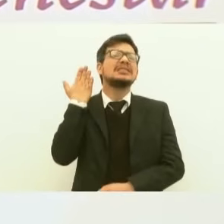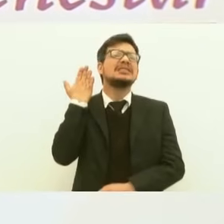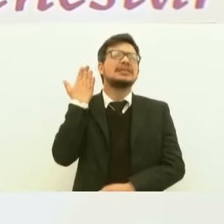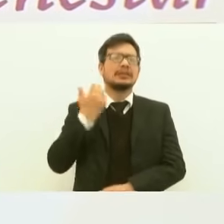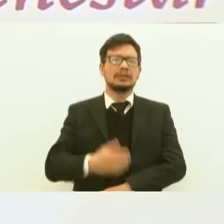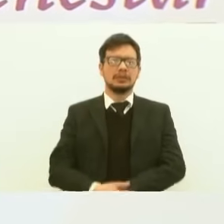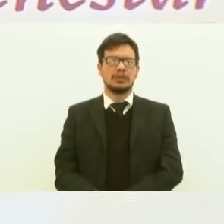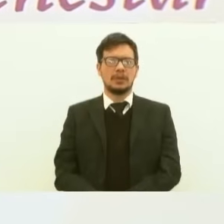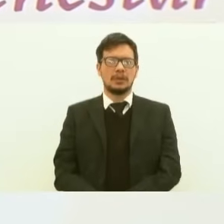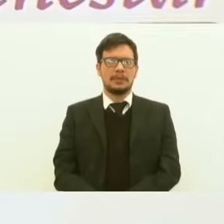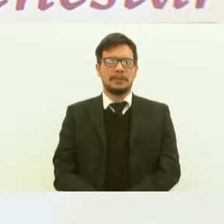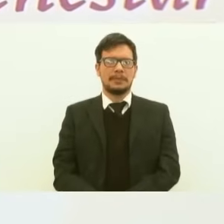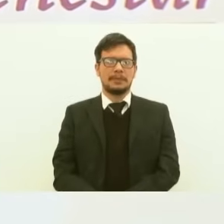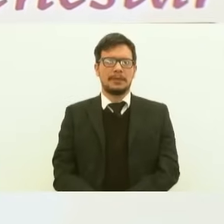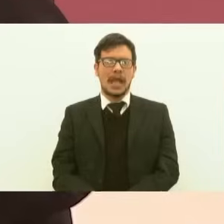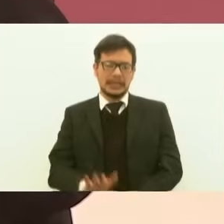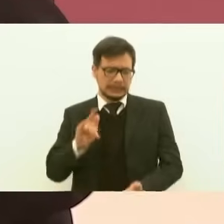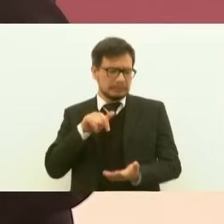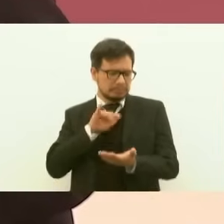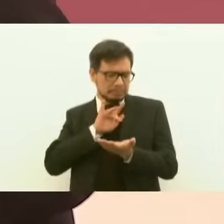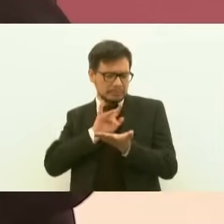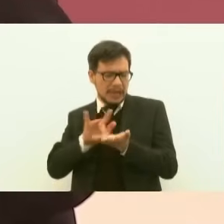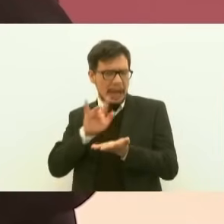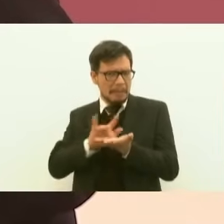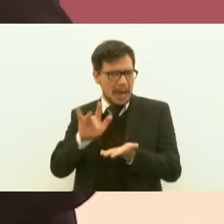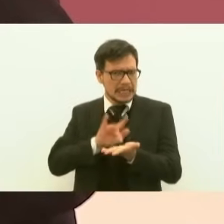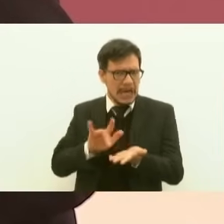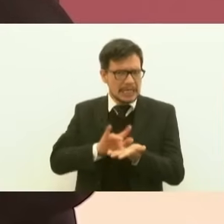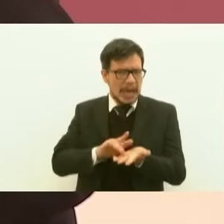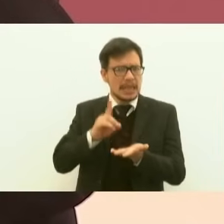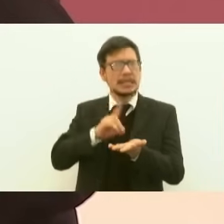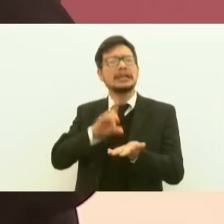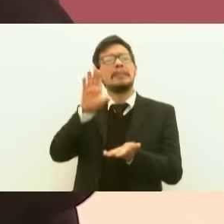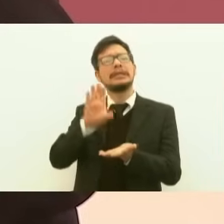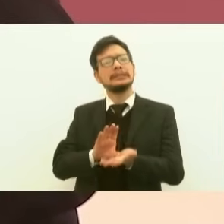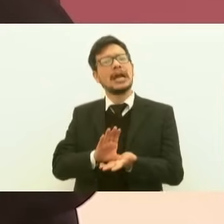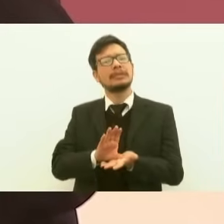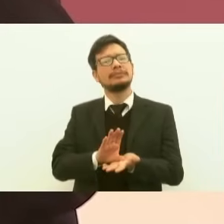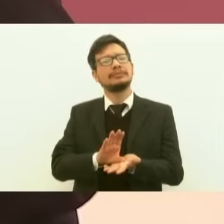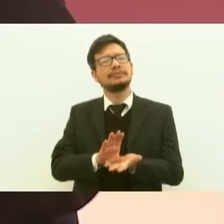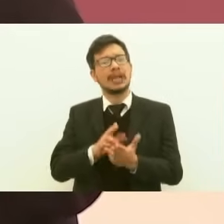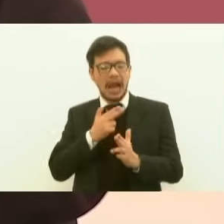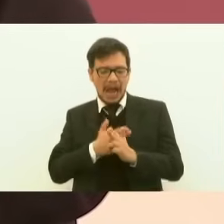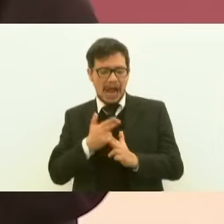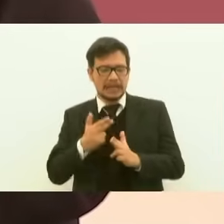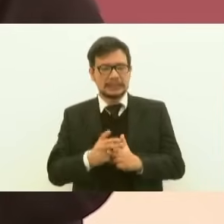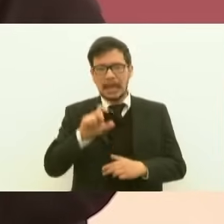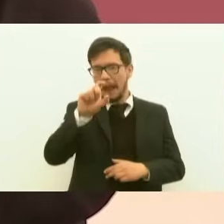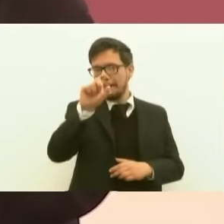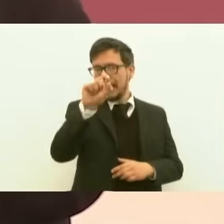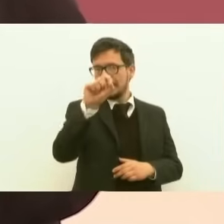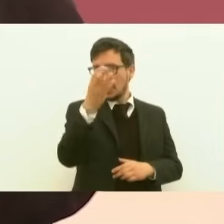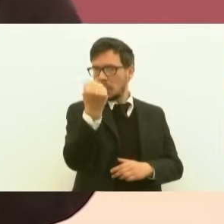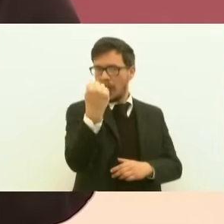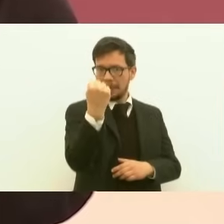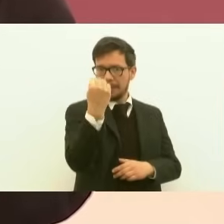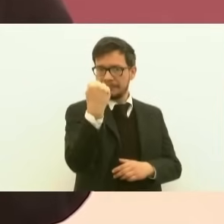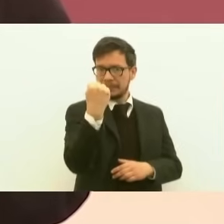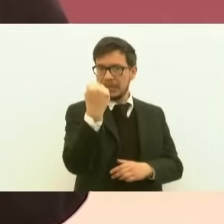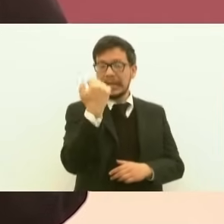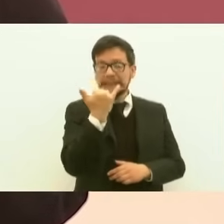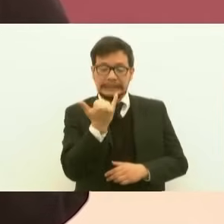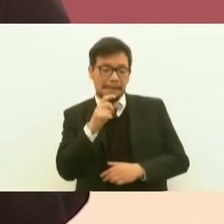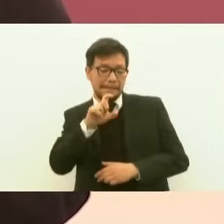Que se apoyaba al discapacitado hasta los 29 años, pero de 29